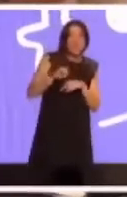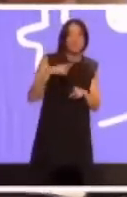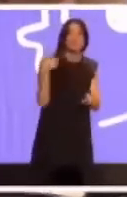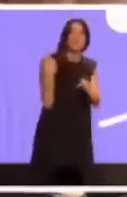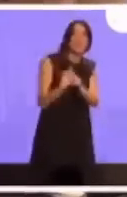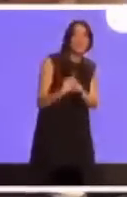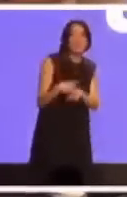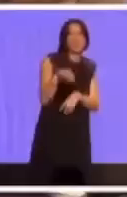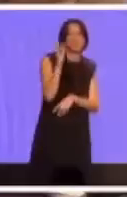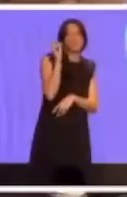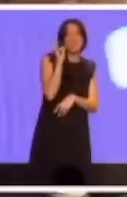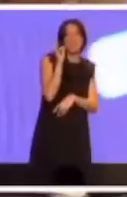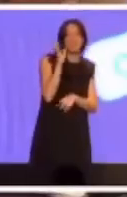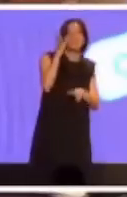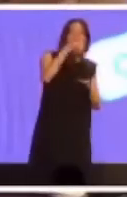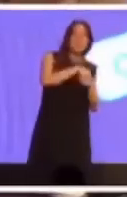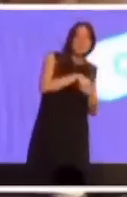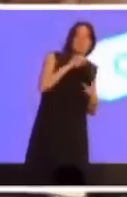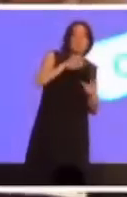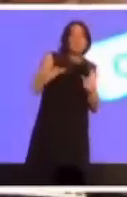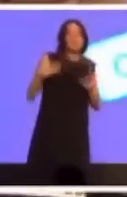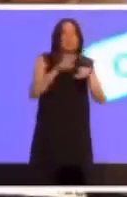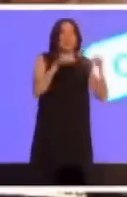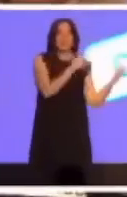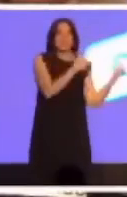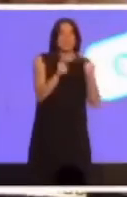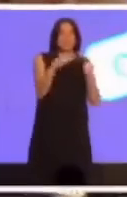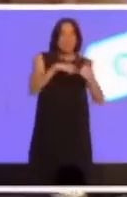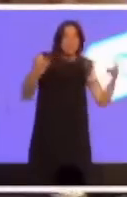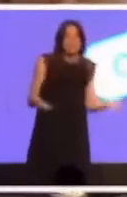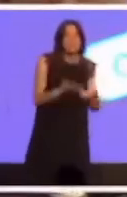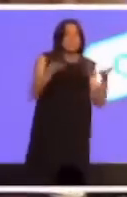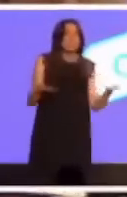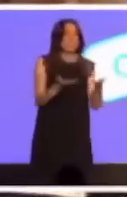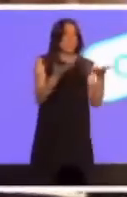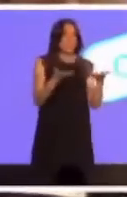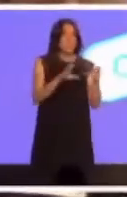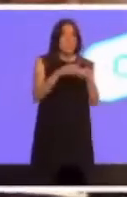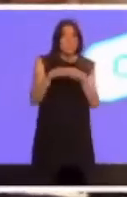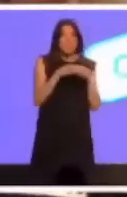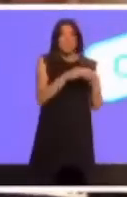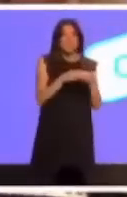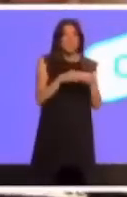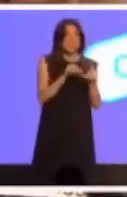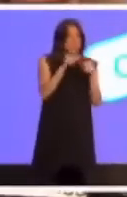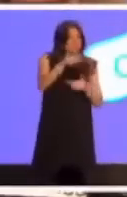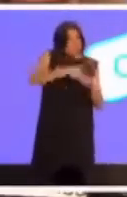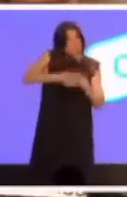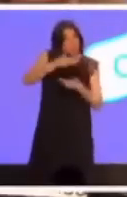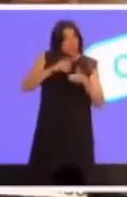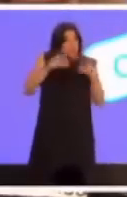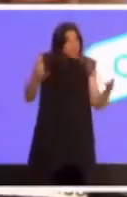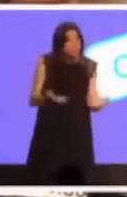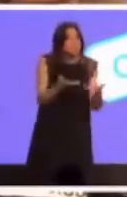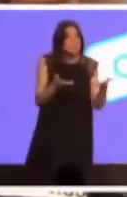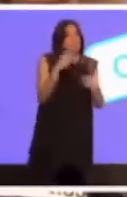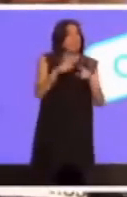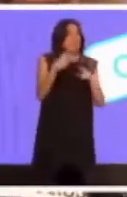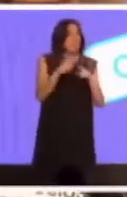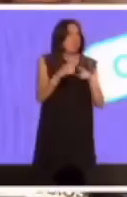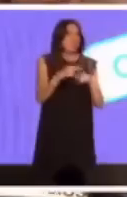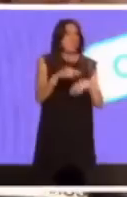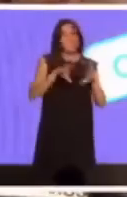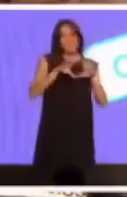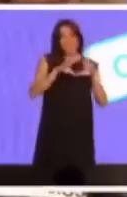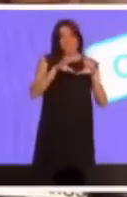contra las mujeres que dentro y fuera de las instituciones están impulsando en equipo de forma colectiva las políticas feministas